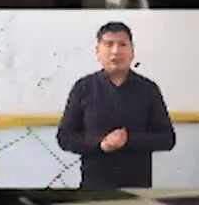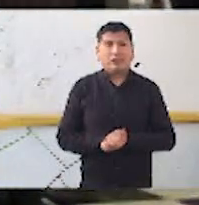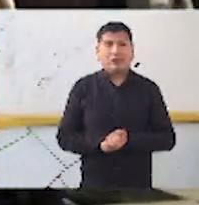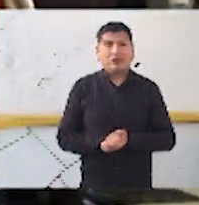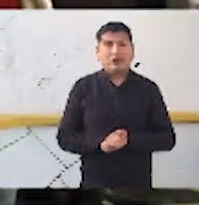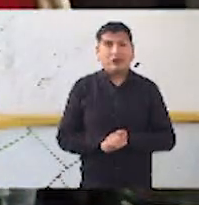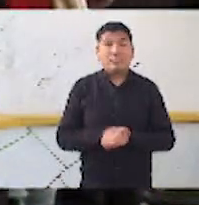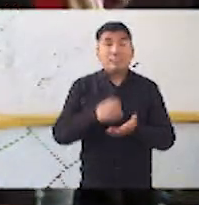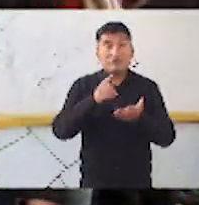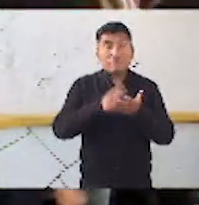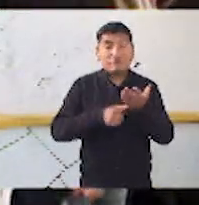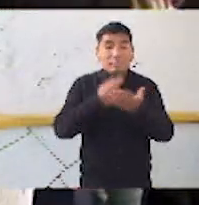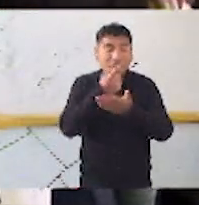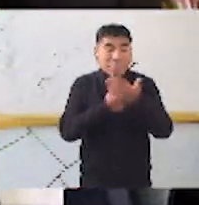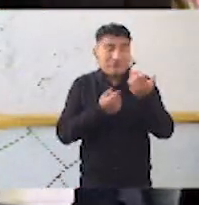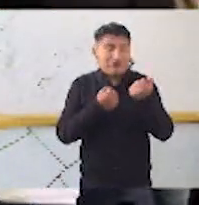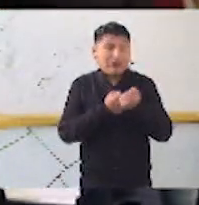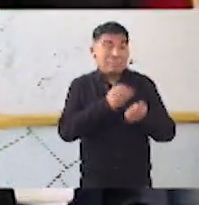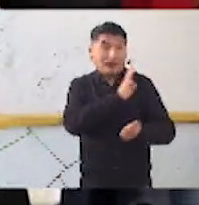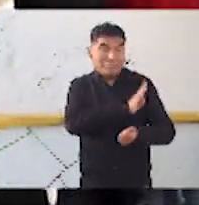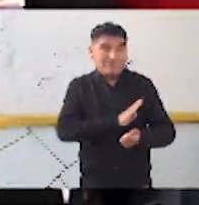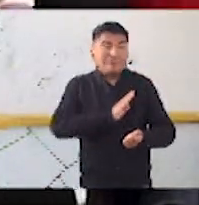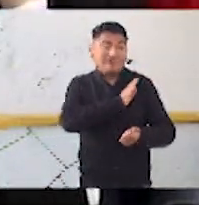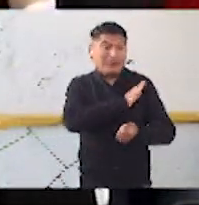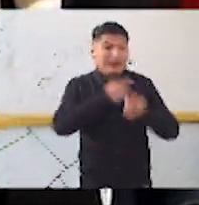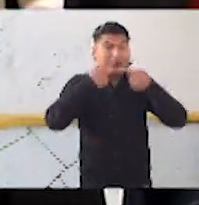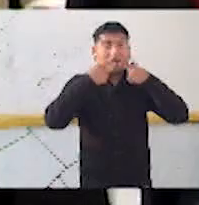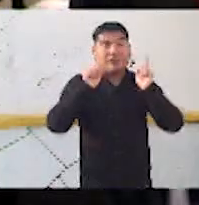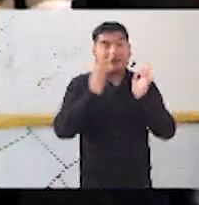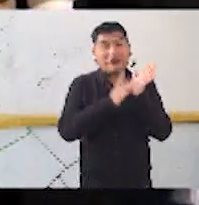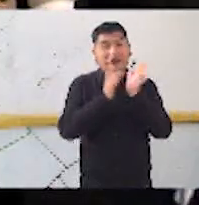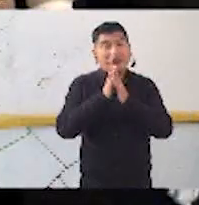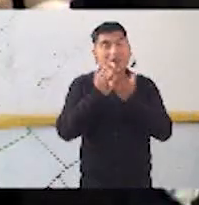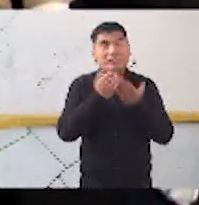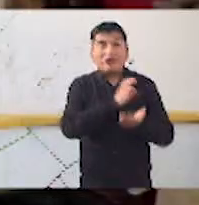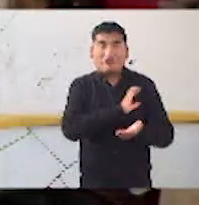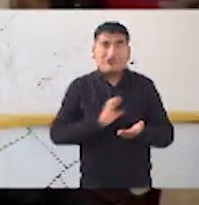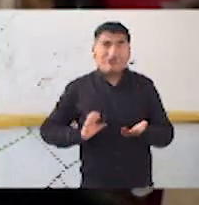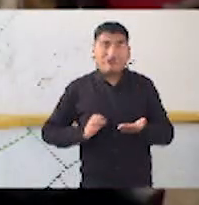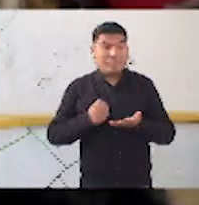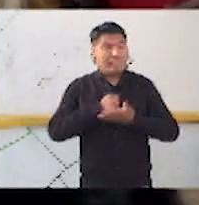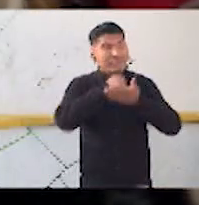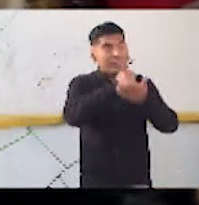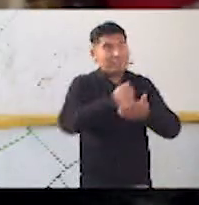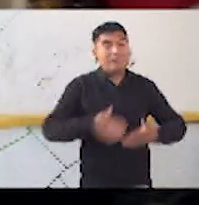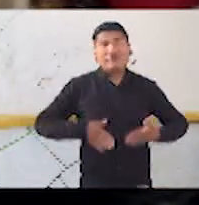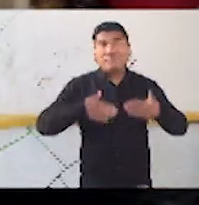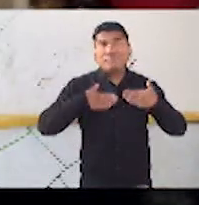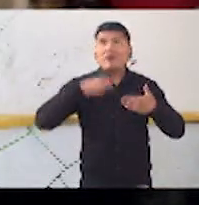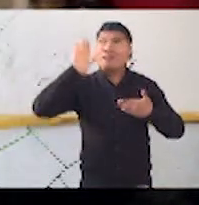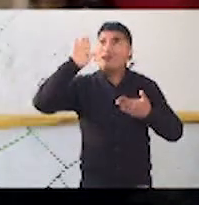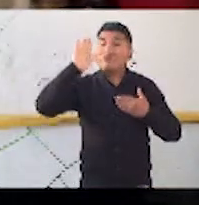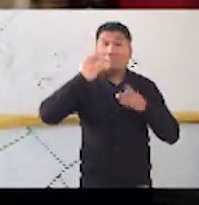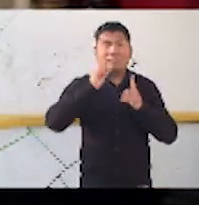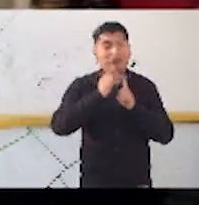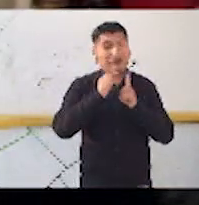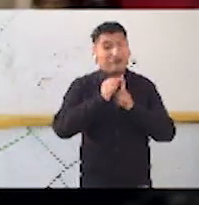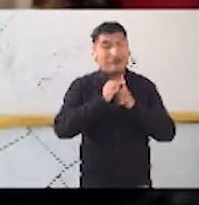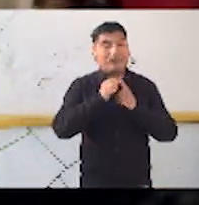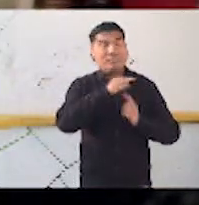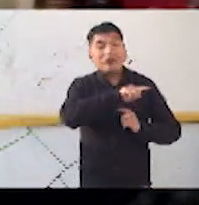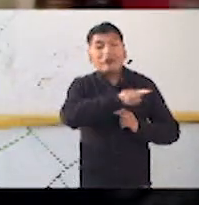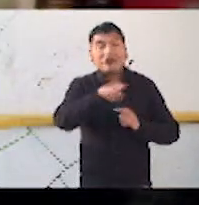El que les ha confiado la misión de predicar el Evangelio de Cristo, les ayude a vivir según su palabra, para que